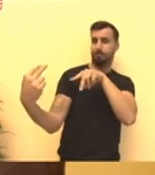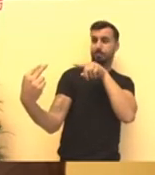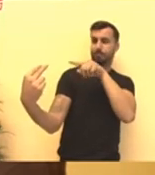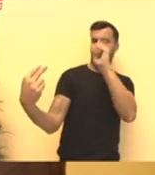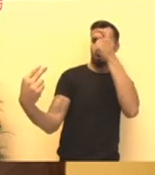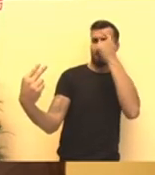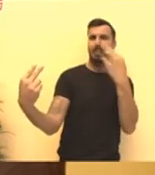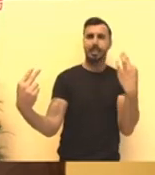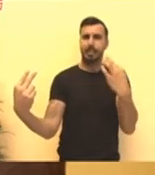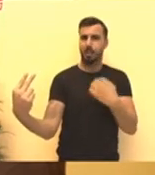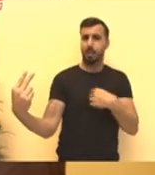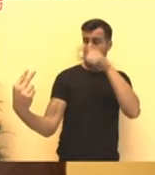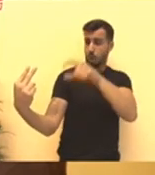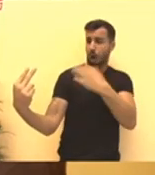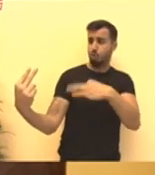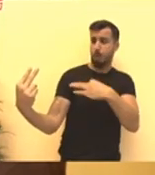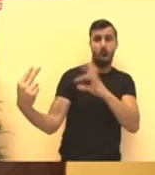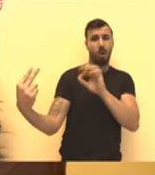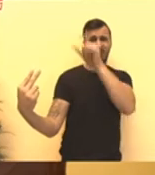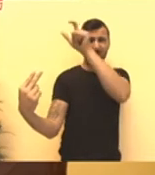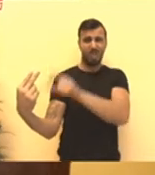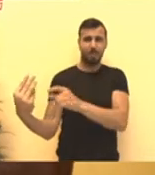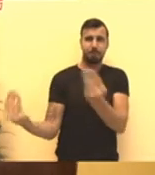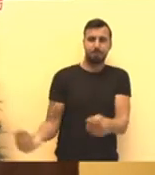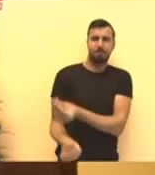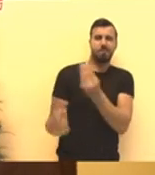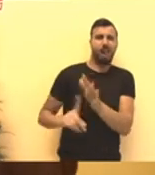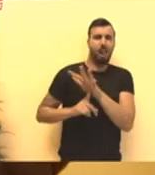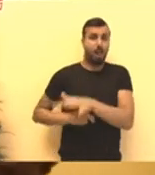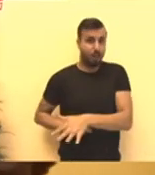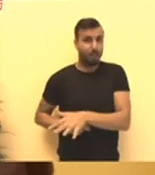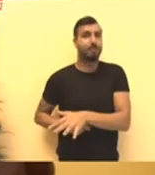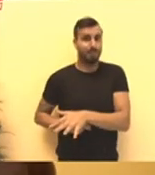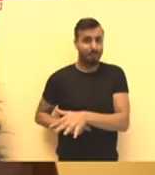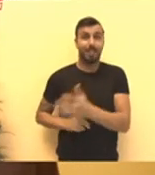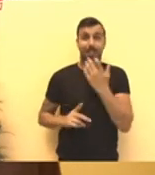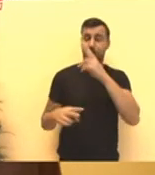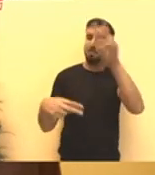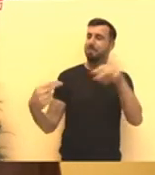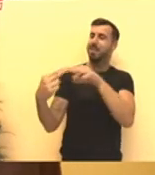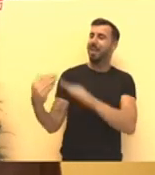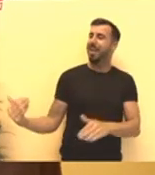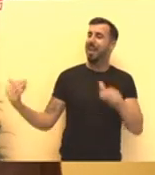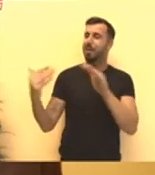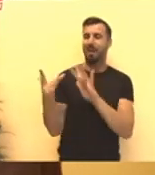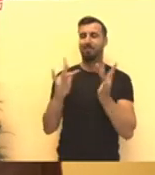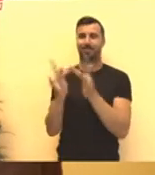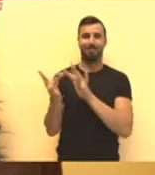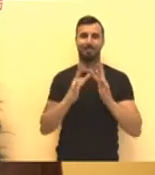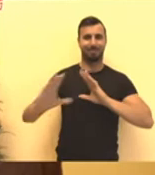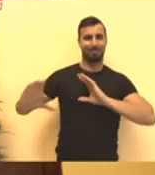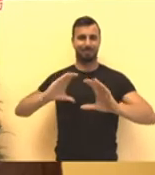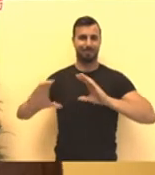ella. Y según el concepto que tú tengas de la persona que tienes delante, la vas a tratar de una manera o de otra.